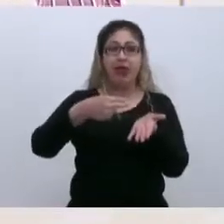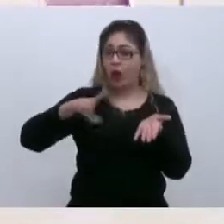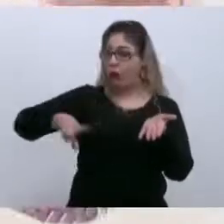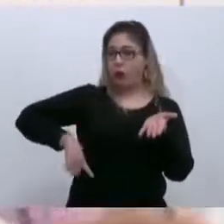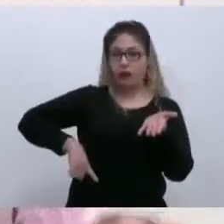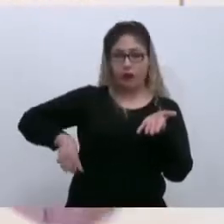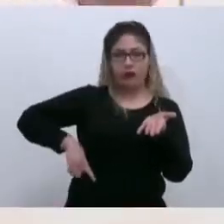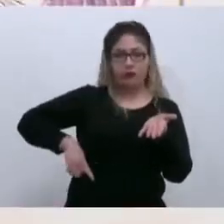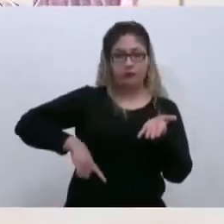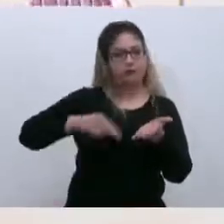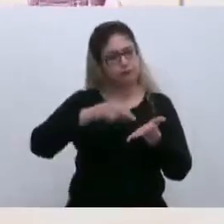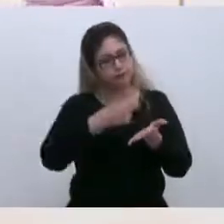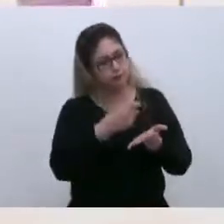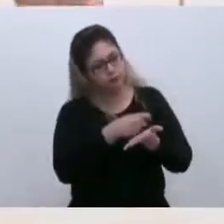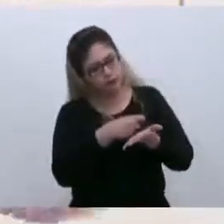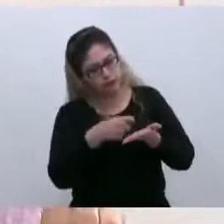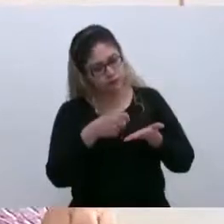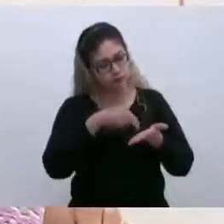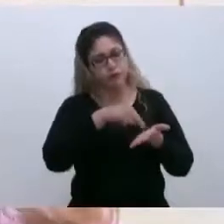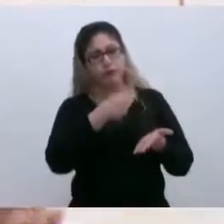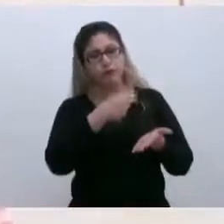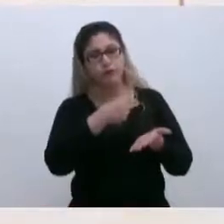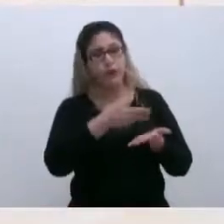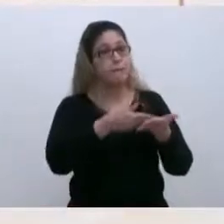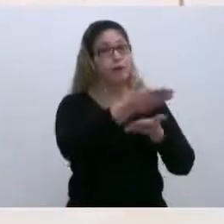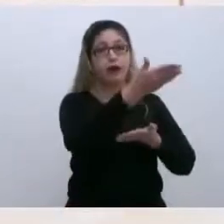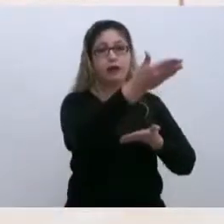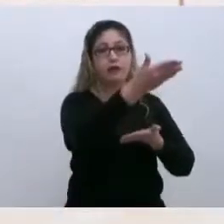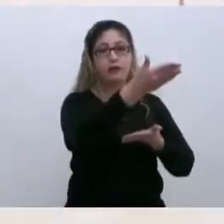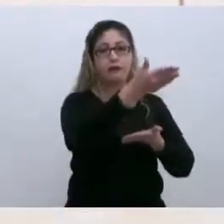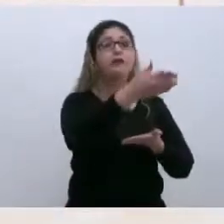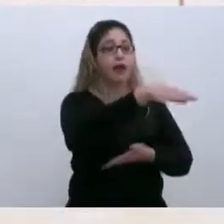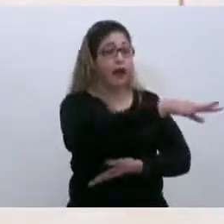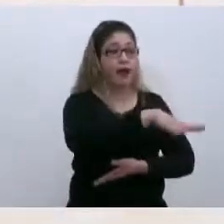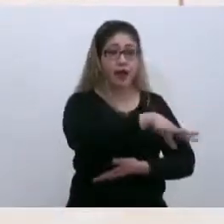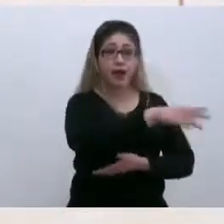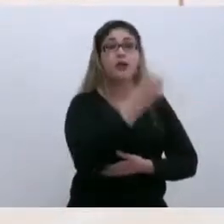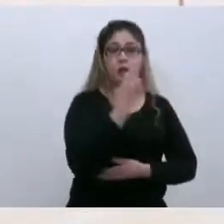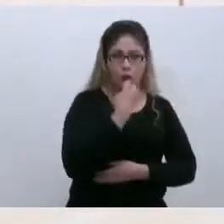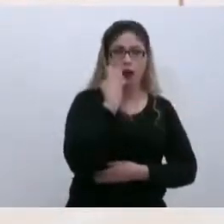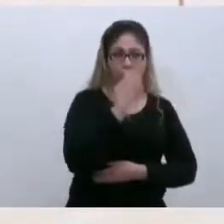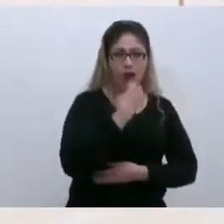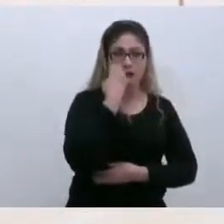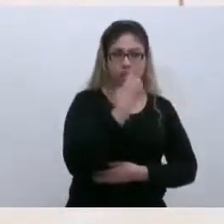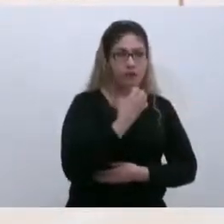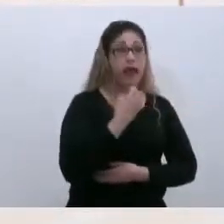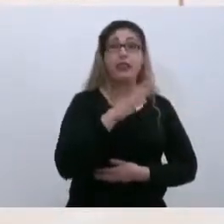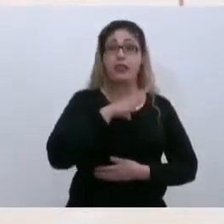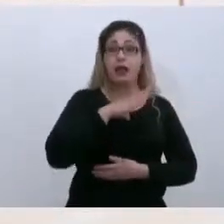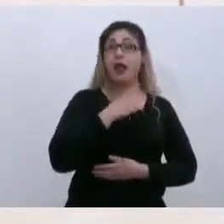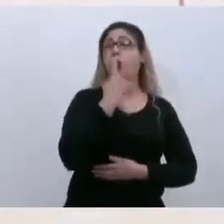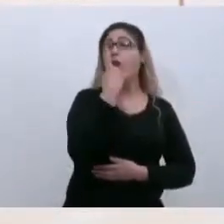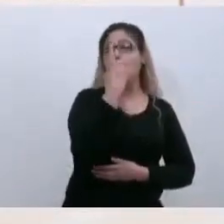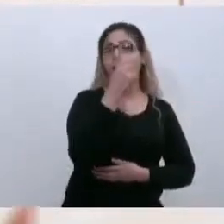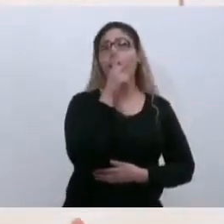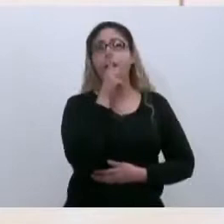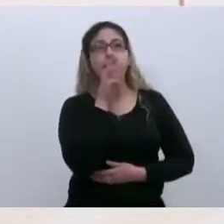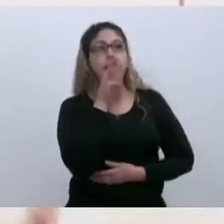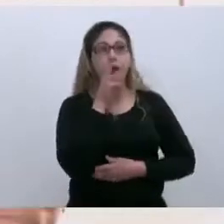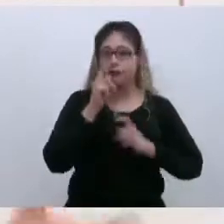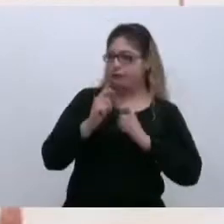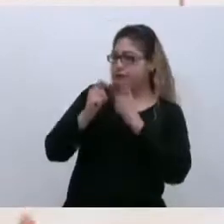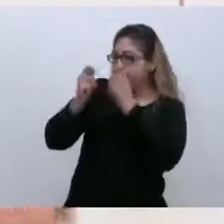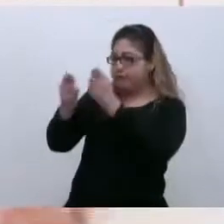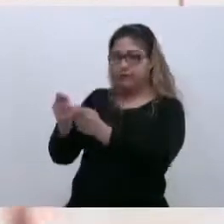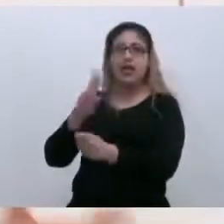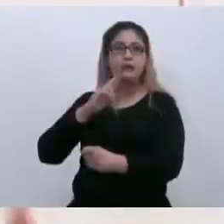Tesorería de la Federación a la Sociedad de Madres de Padres de Familia de cada una de estas escuelas. Y